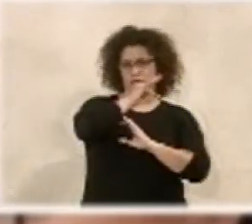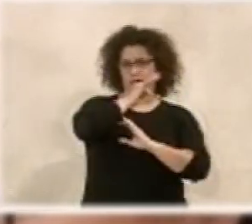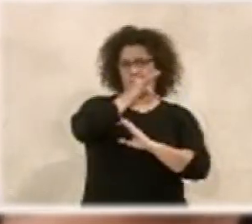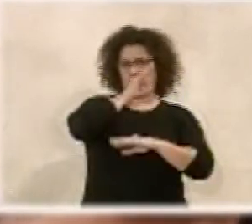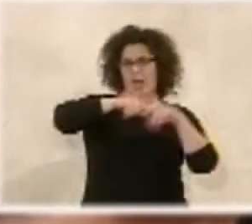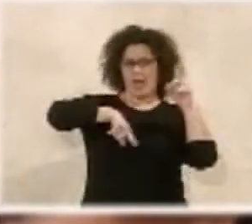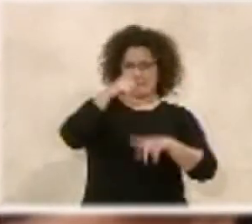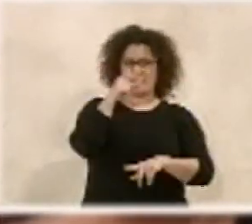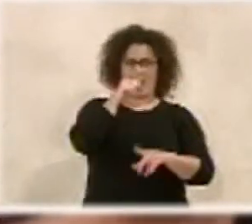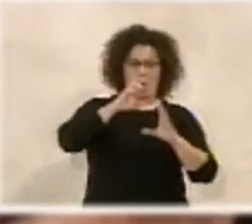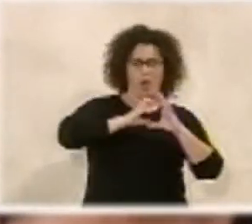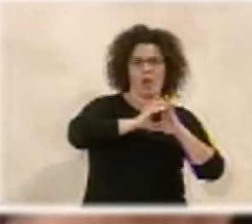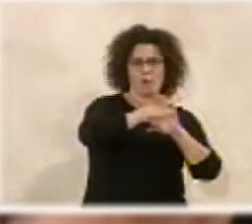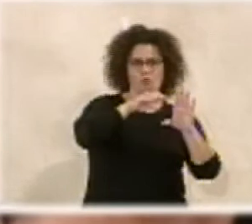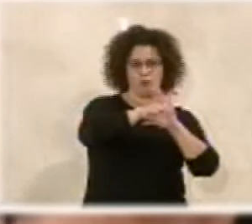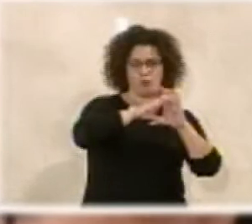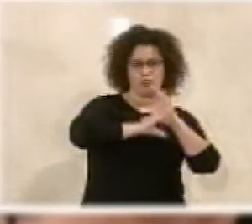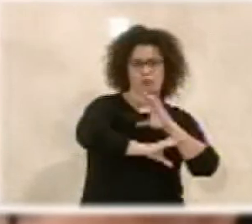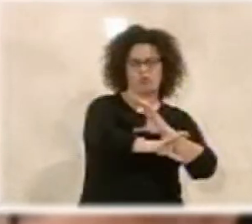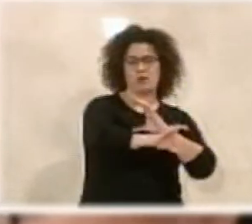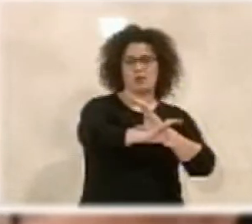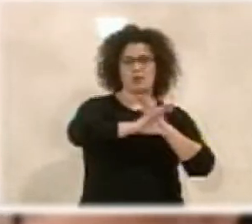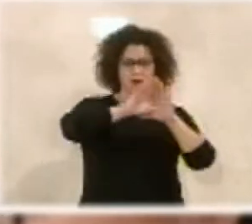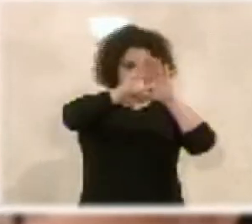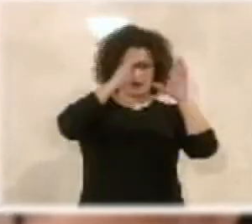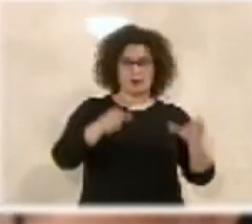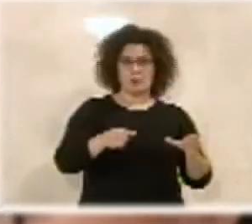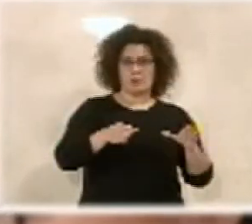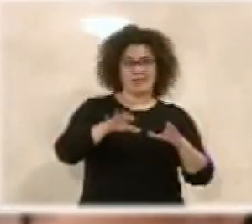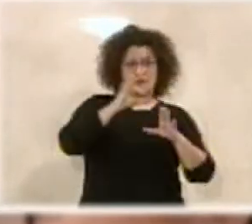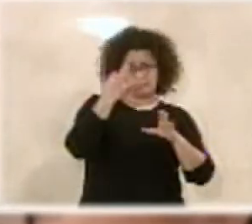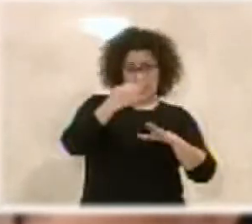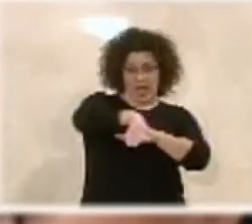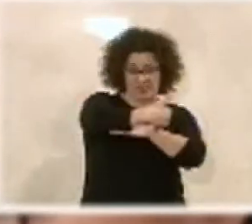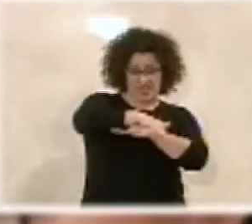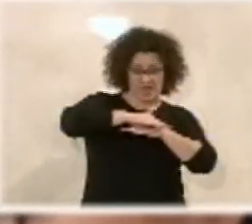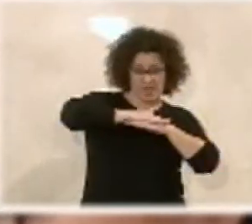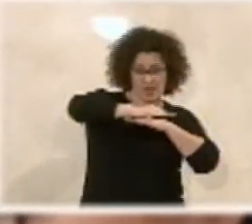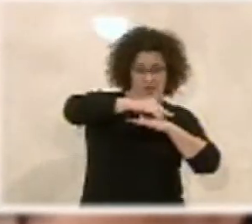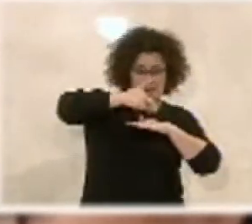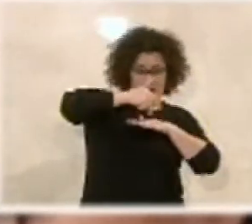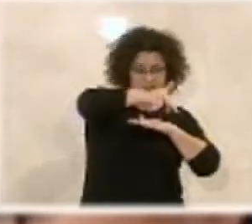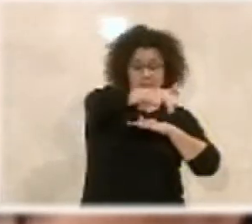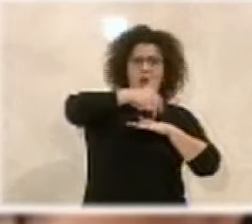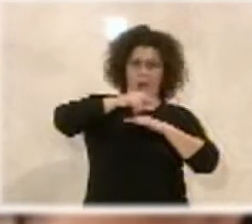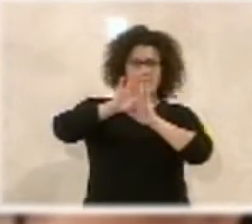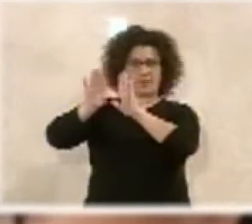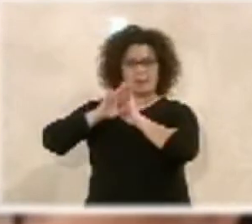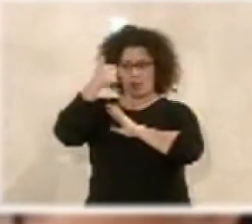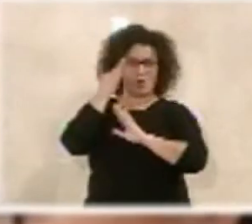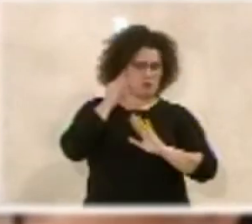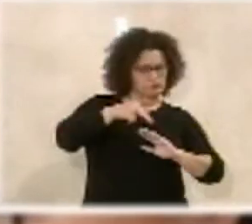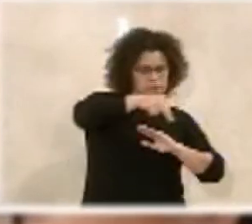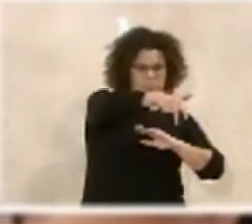veces que todavía lleva agua, que está abovedada y es una acera por donde circulan los vecinos y vecinas de La Cañada